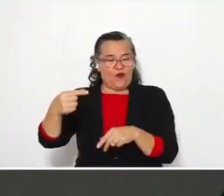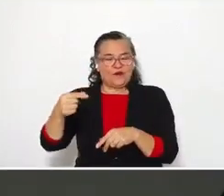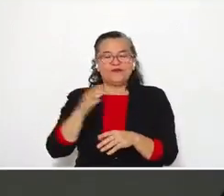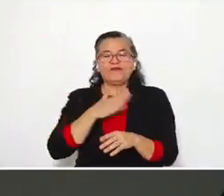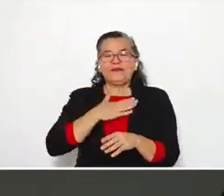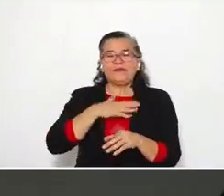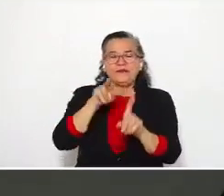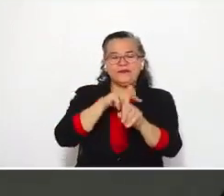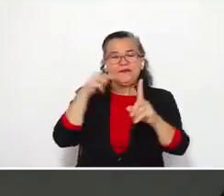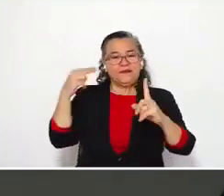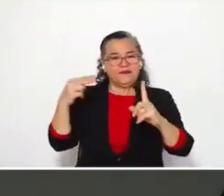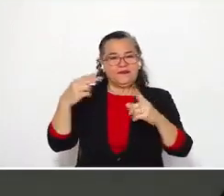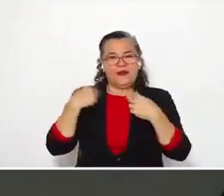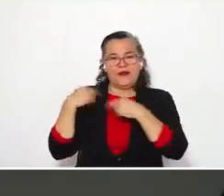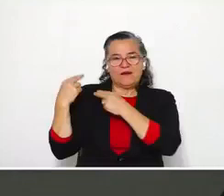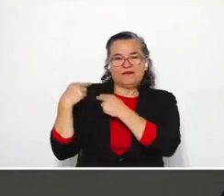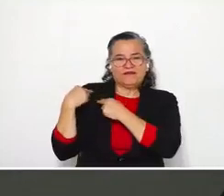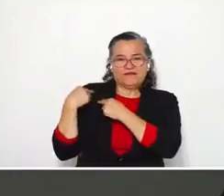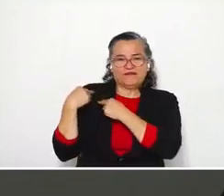vista de lo que a mí me toca,